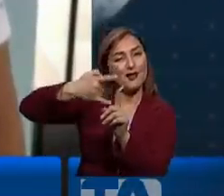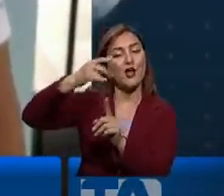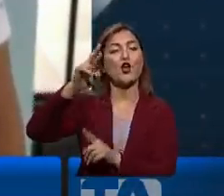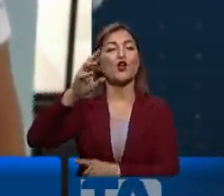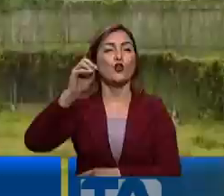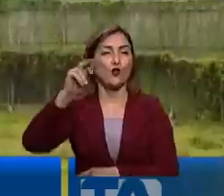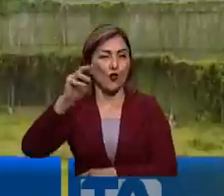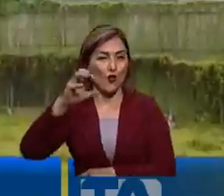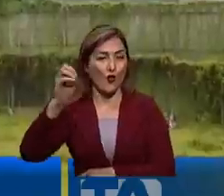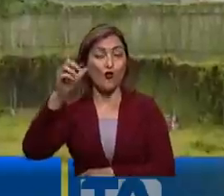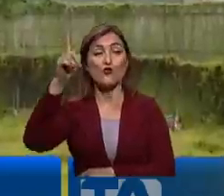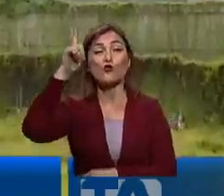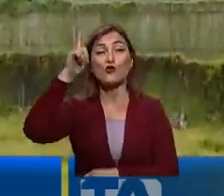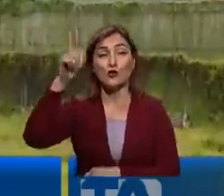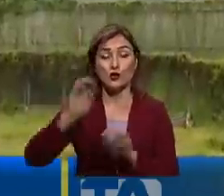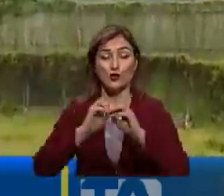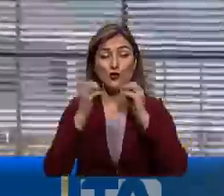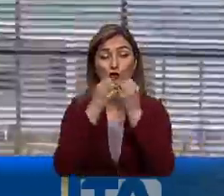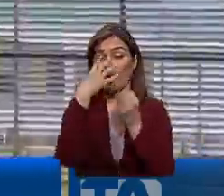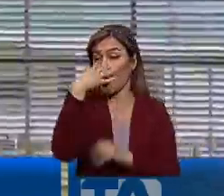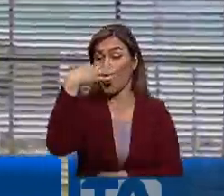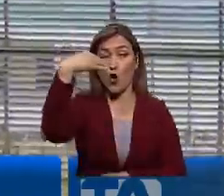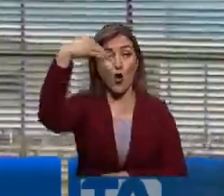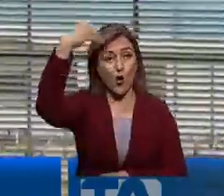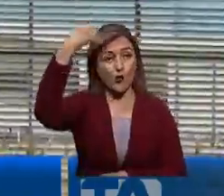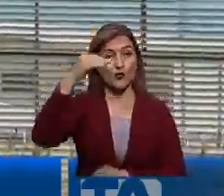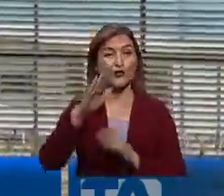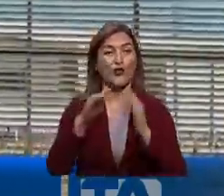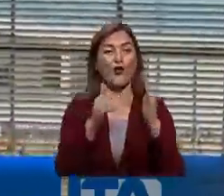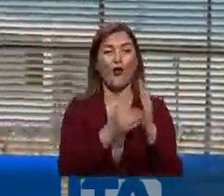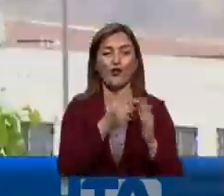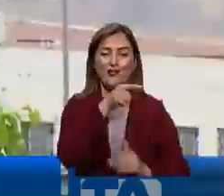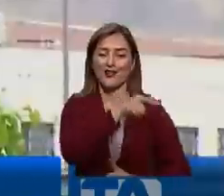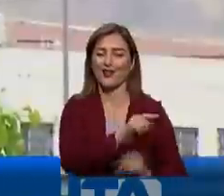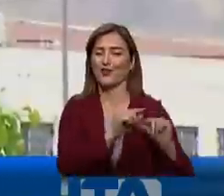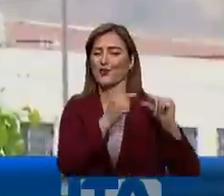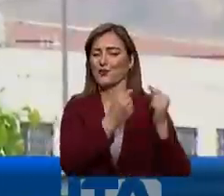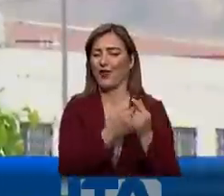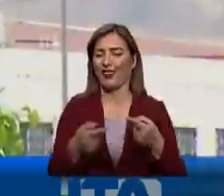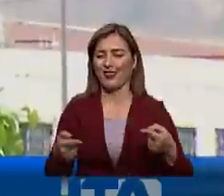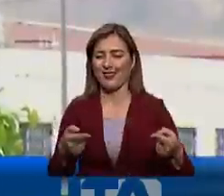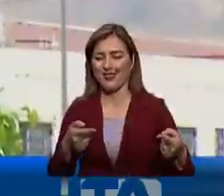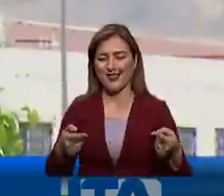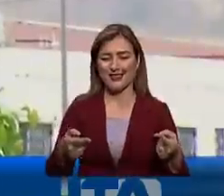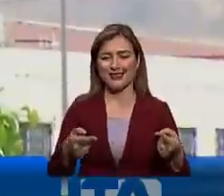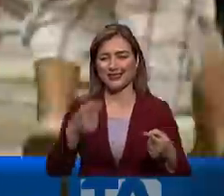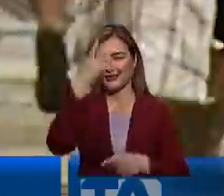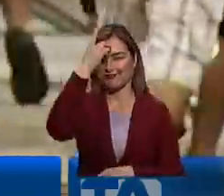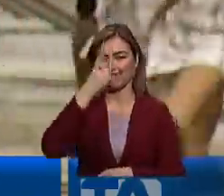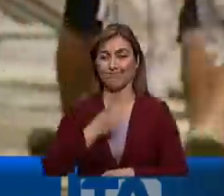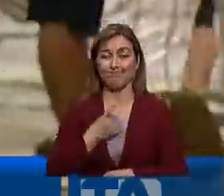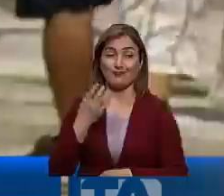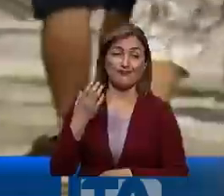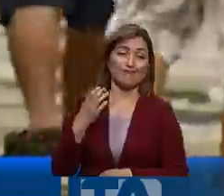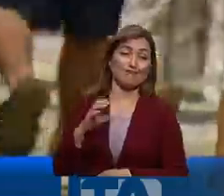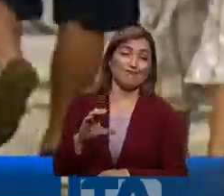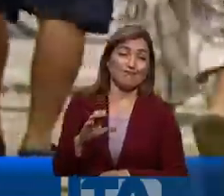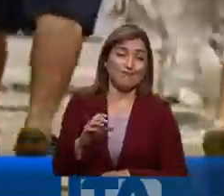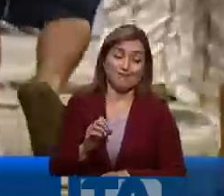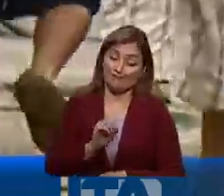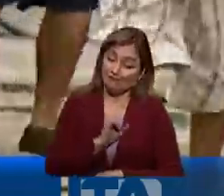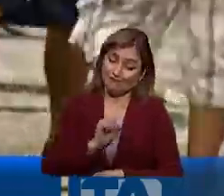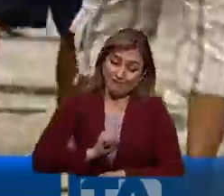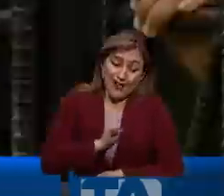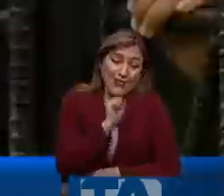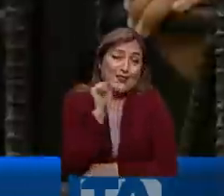Ronco, líder de la organización Los Lobos, bando contrario Los Tiguerones. Una decisión criticada, sí, pero apegada al derecho,